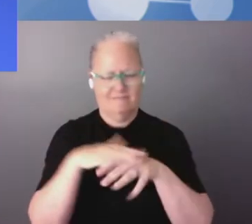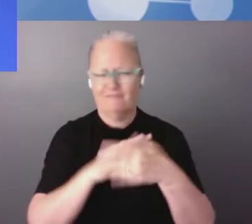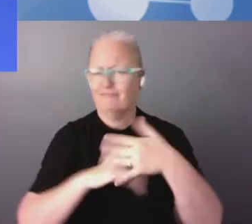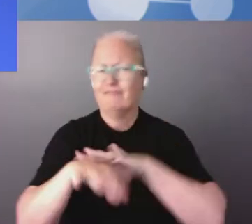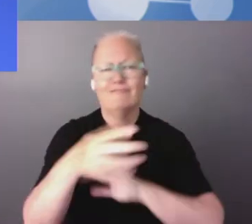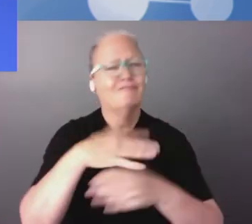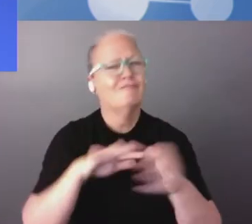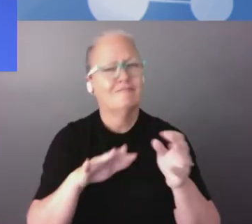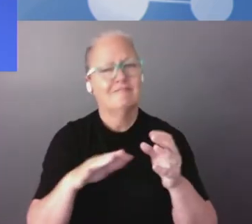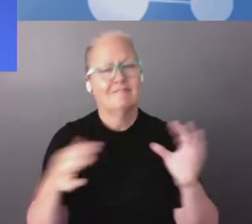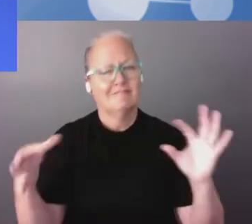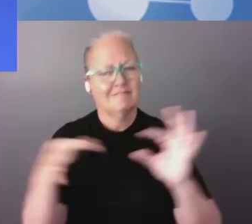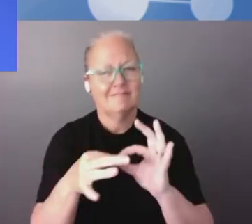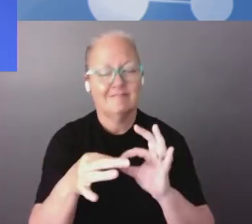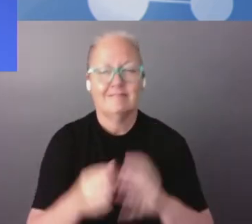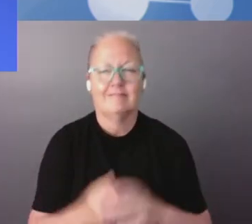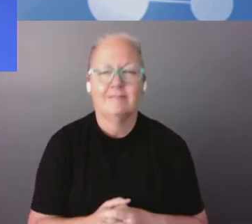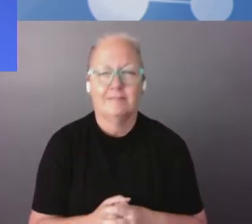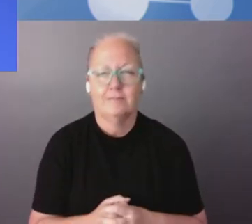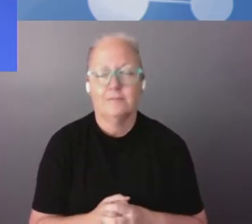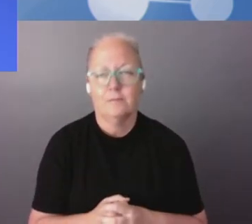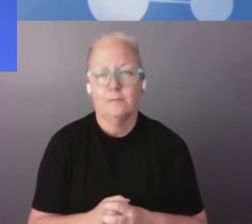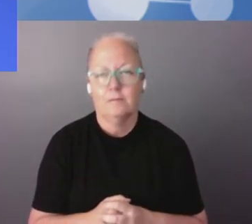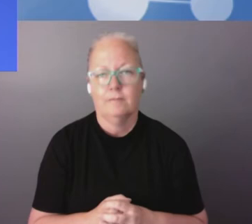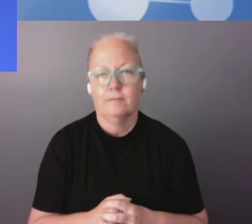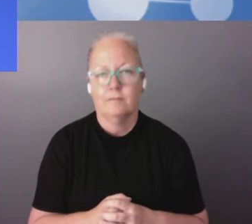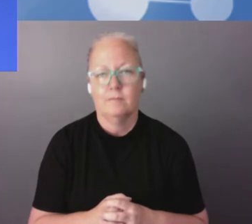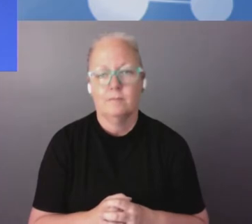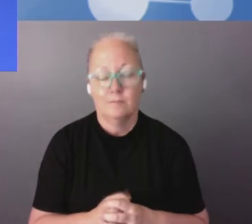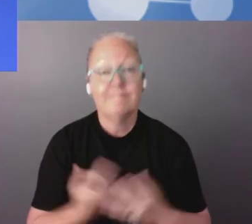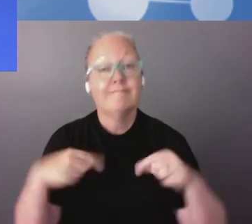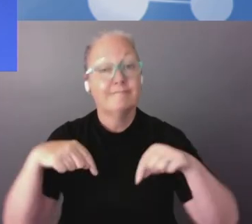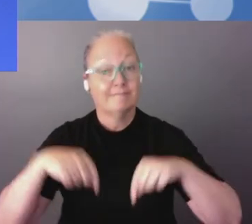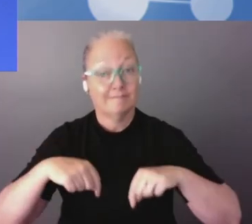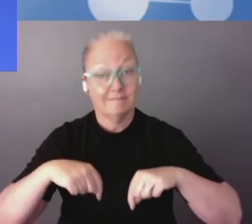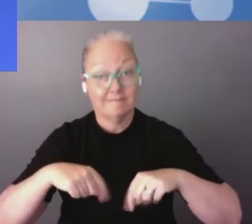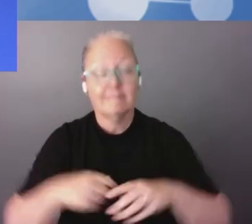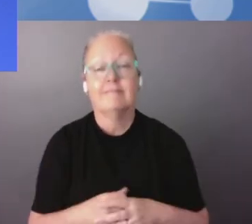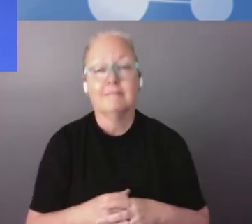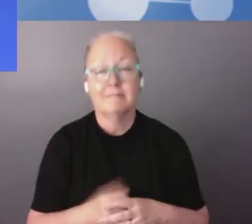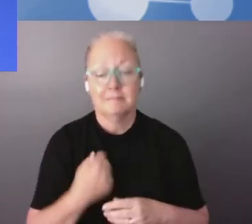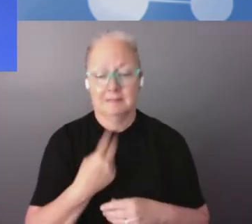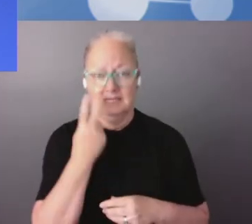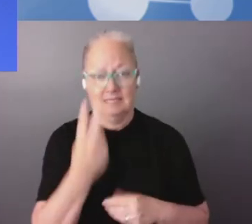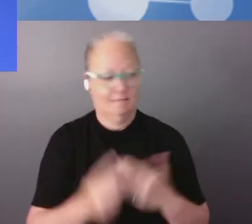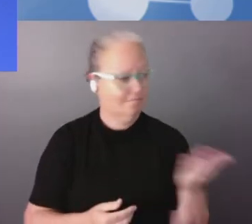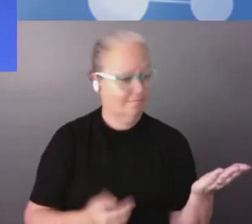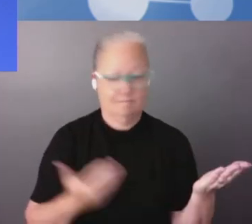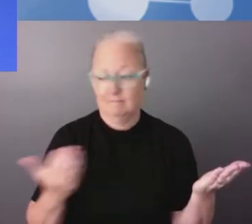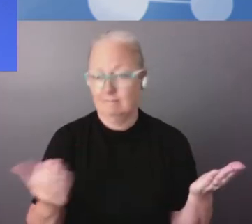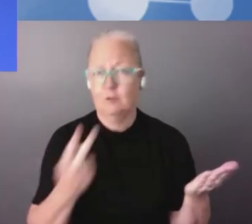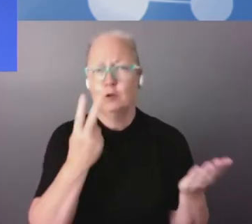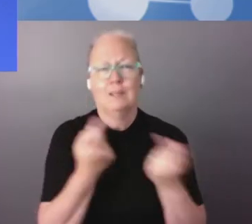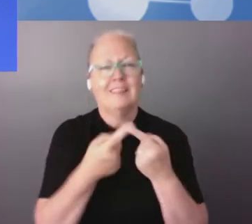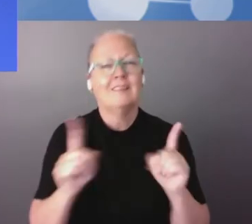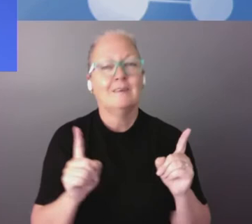real. Y al final hemos llegado a este punto en que vemos que estos dos mundos se han